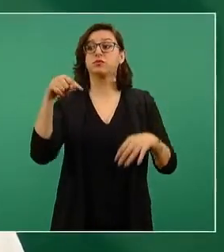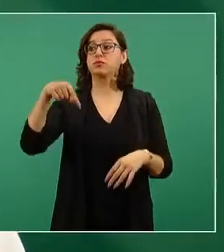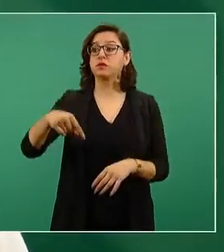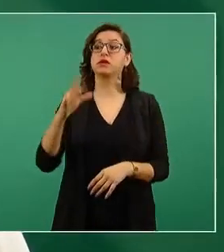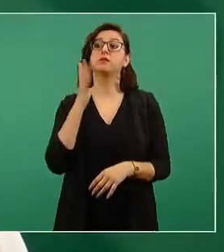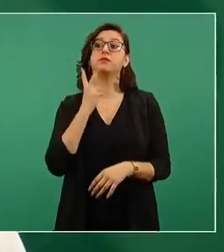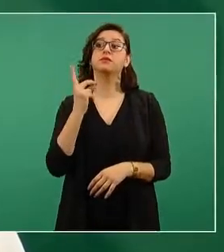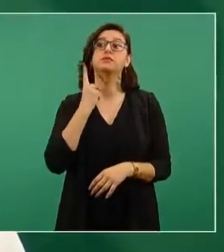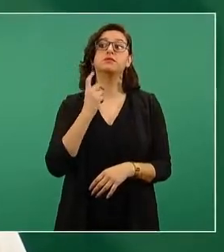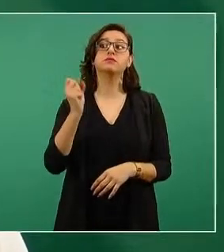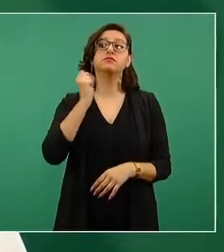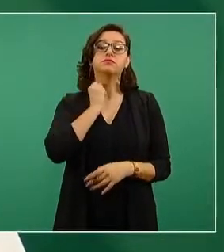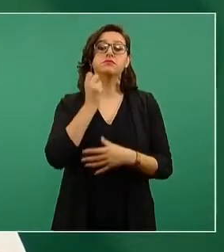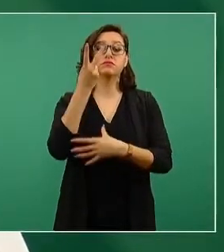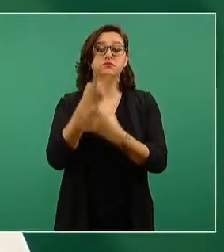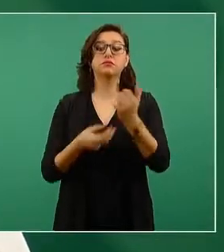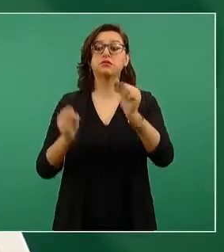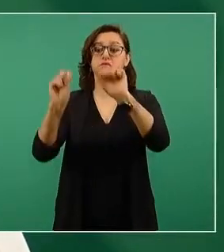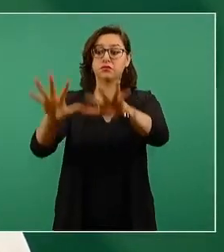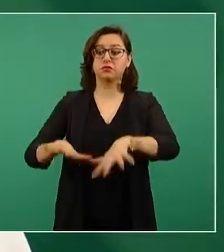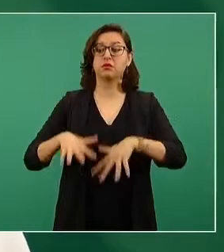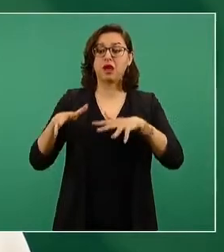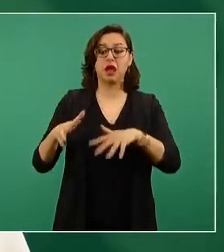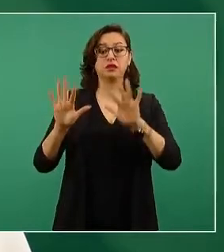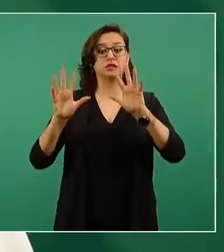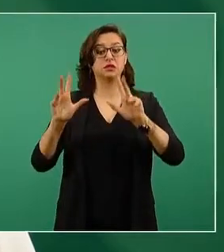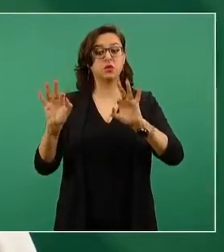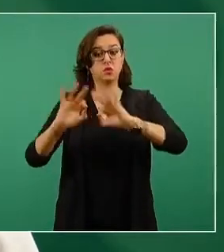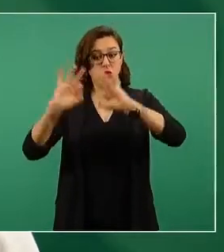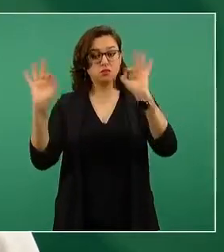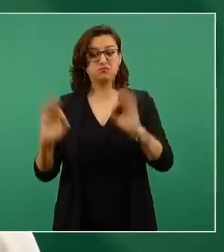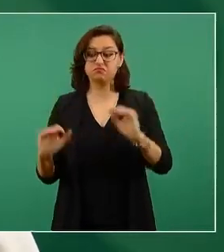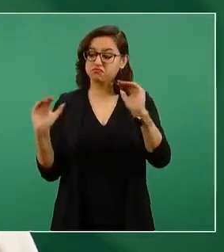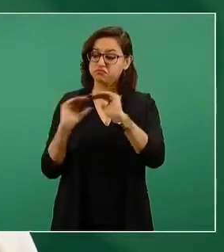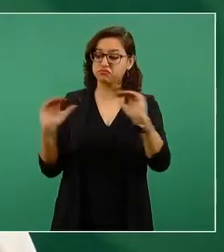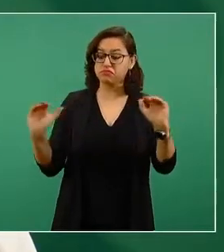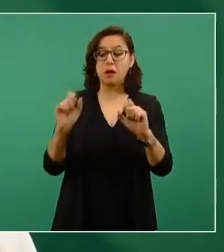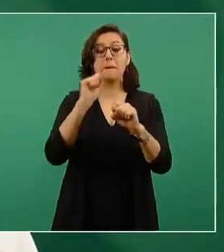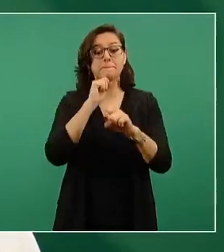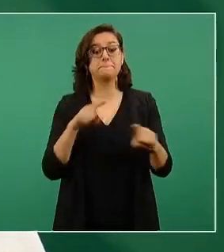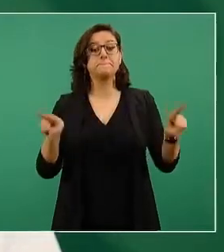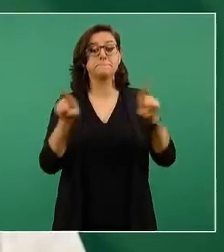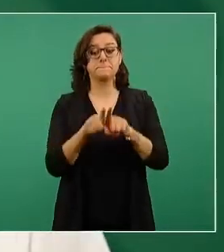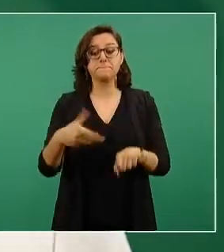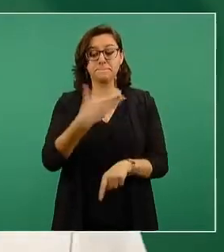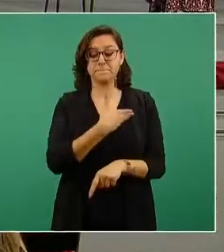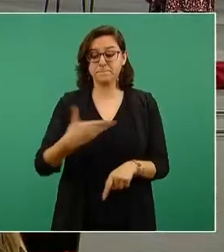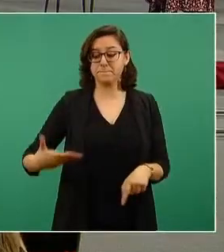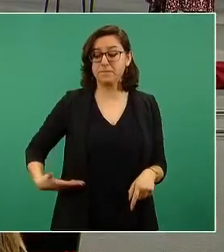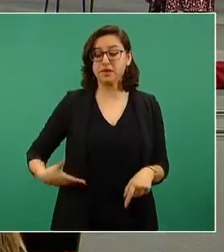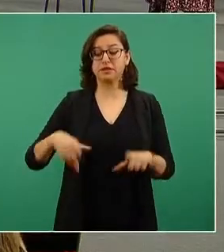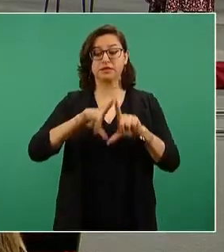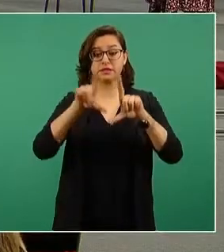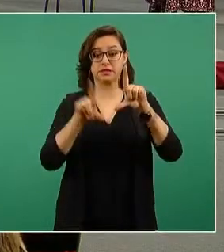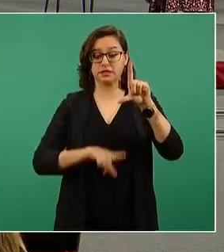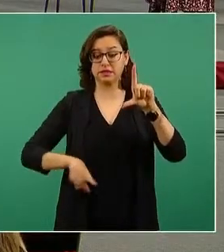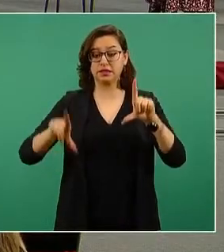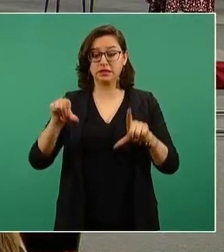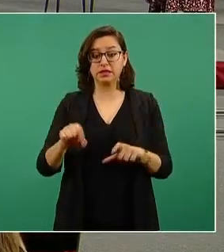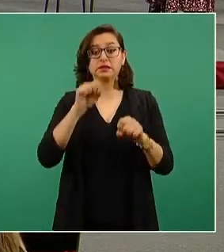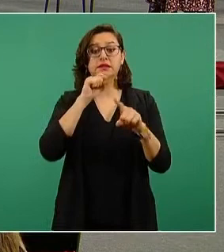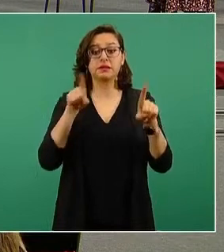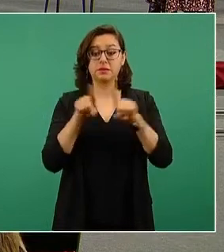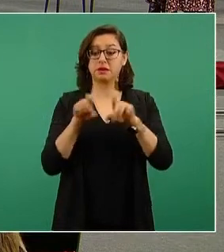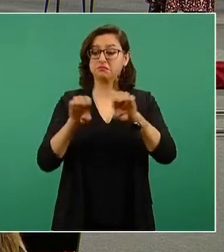paritario y también en el gobierno del presidente López Obrador, un gabinete paritario. Muchas gracias.